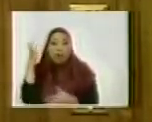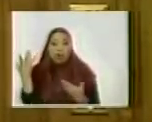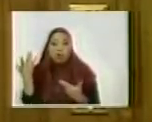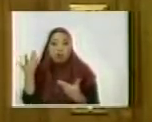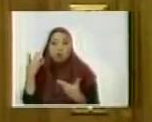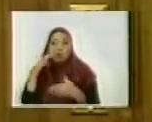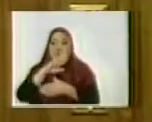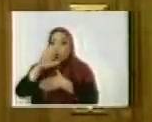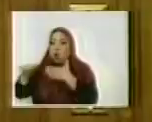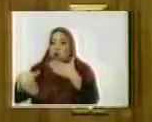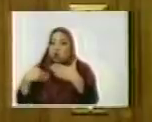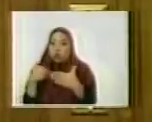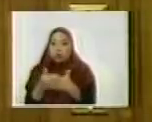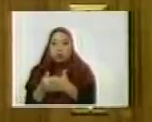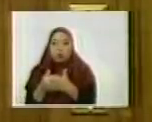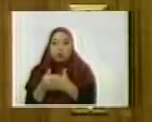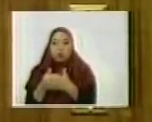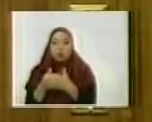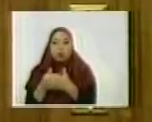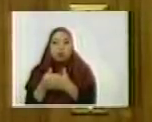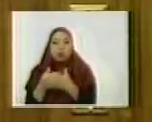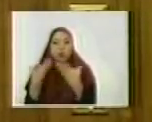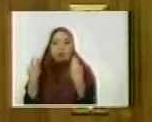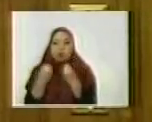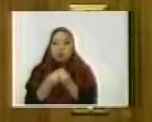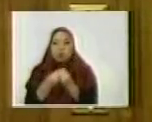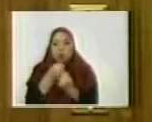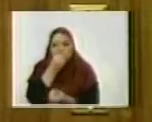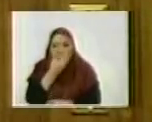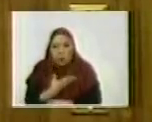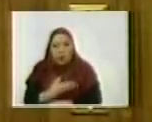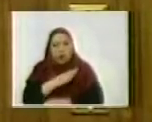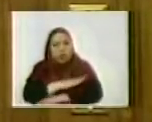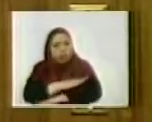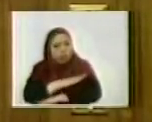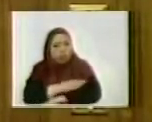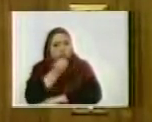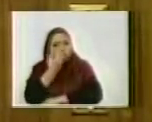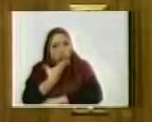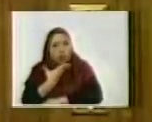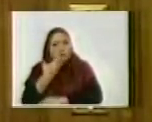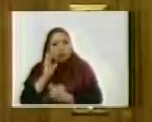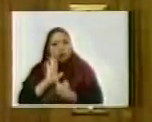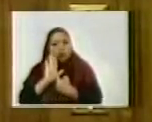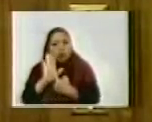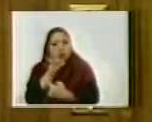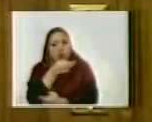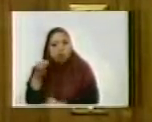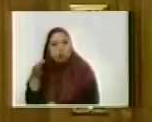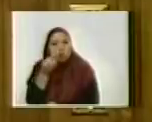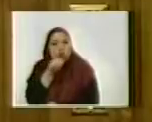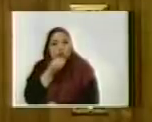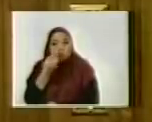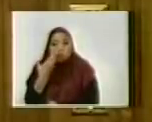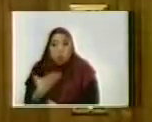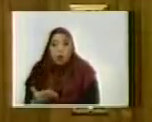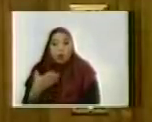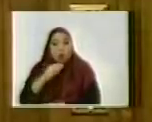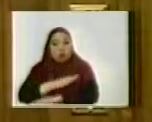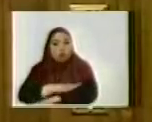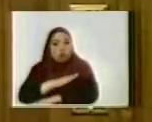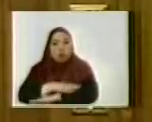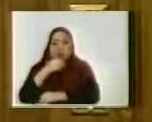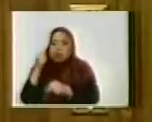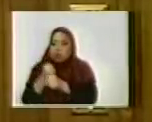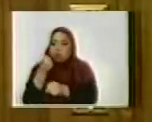ejerció todos los cargos con pulcritud, con elegancia y con eficiencia,